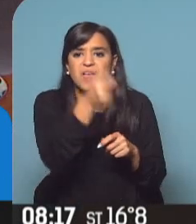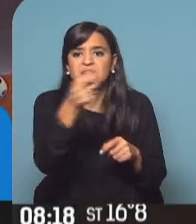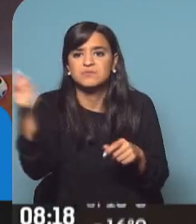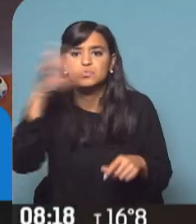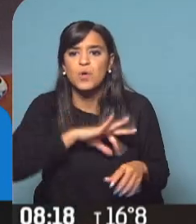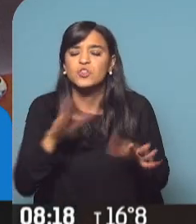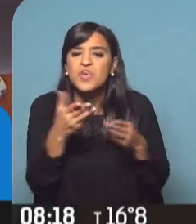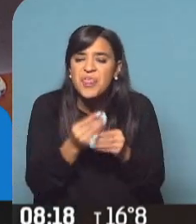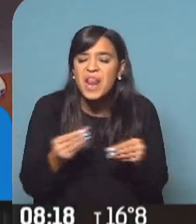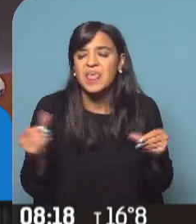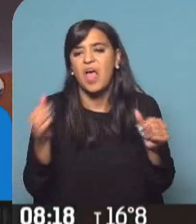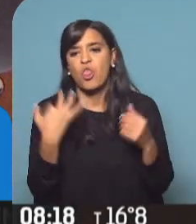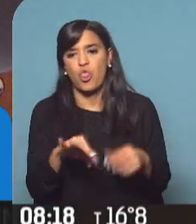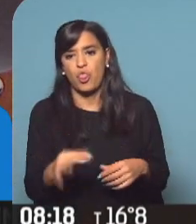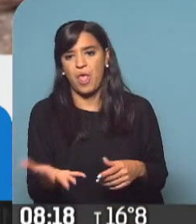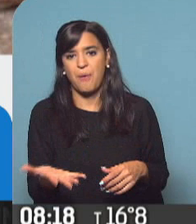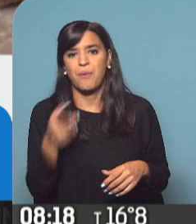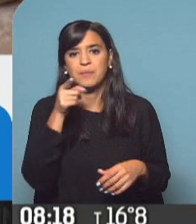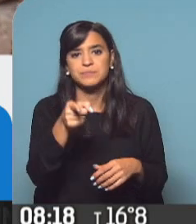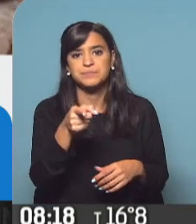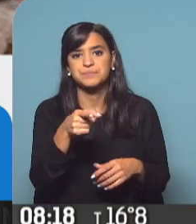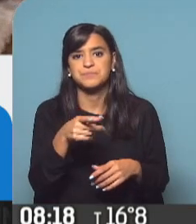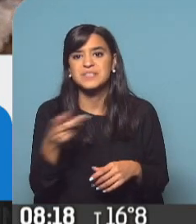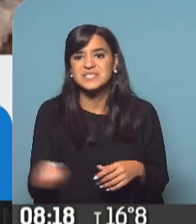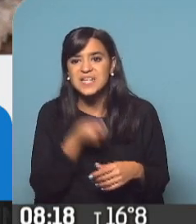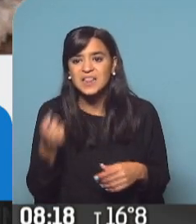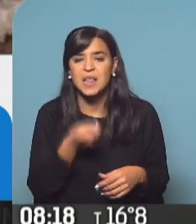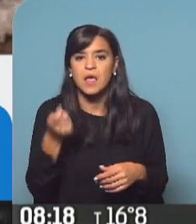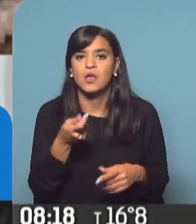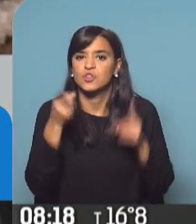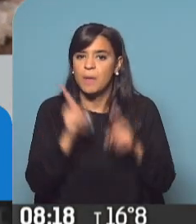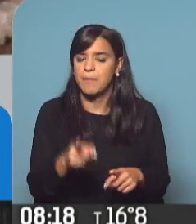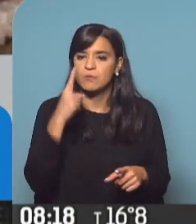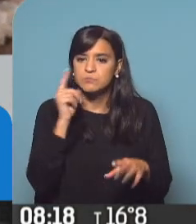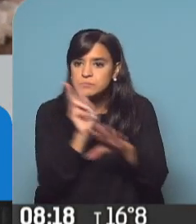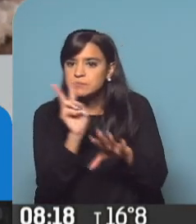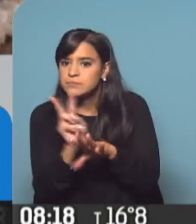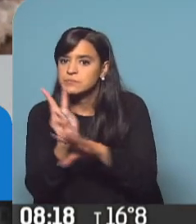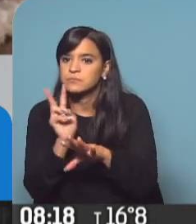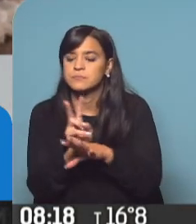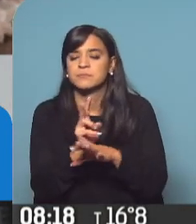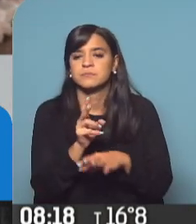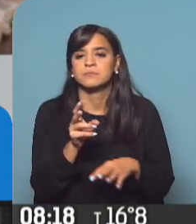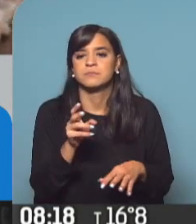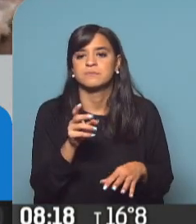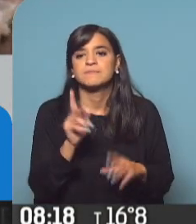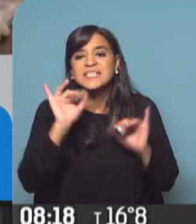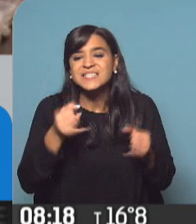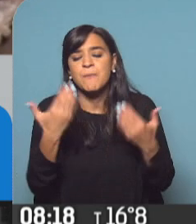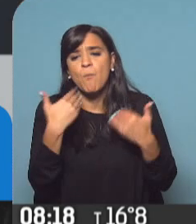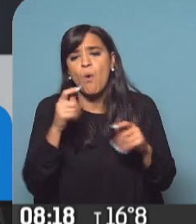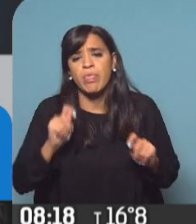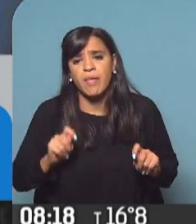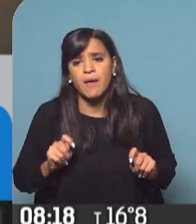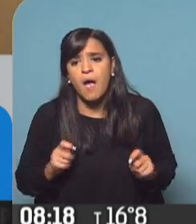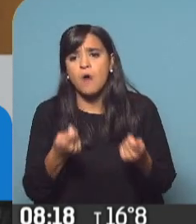que ser muy delicado me parece que en ese sentido incluso los sindicatos van a ser criteriosos de todas maneras lo que se pueda llegar a ajustar eso